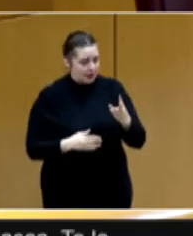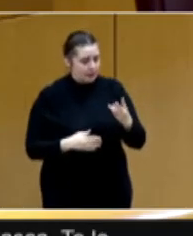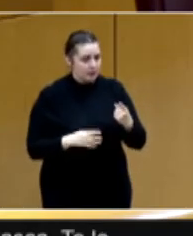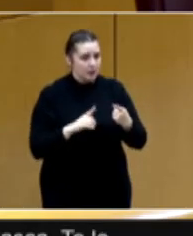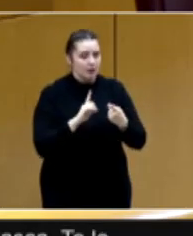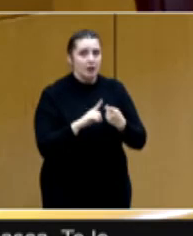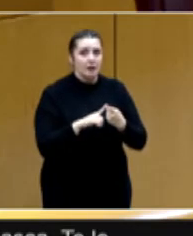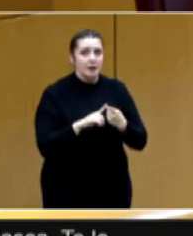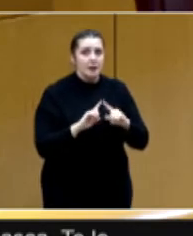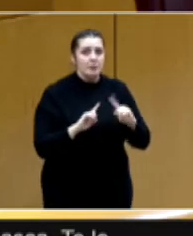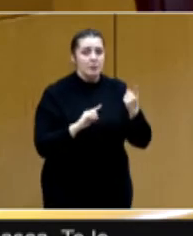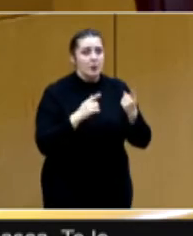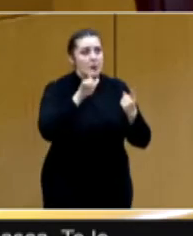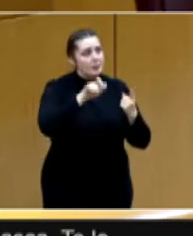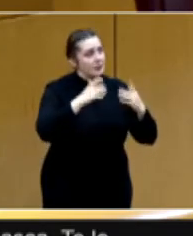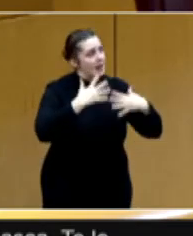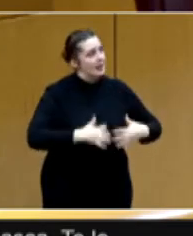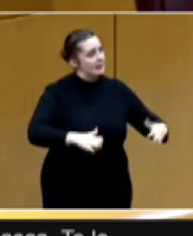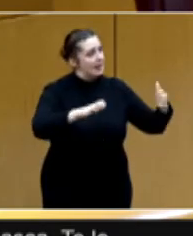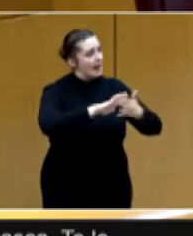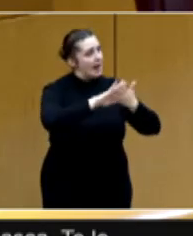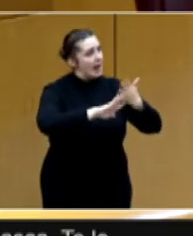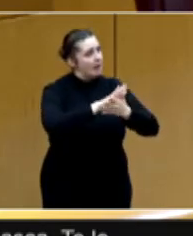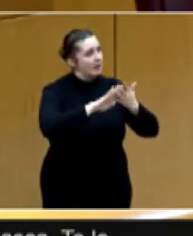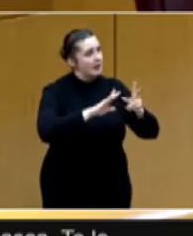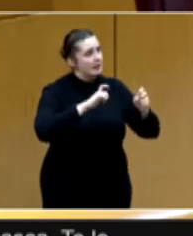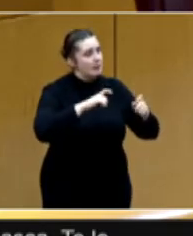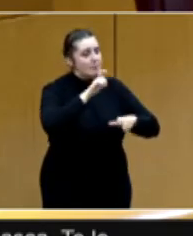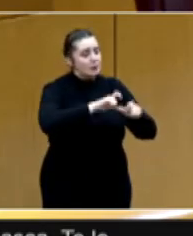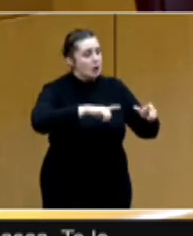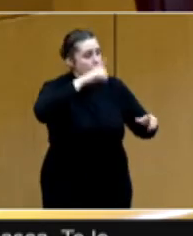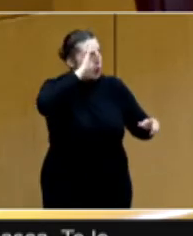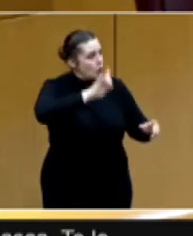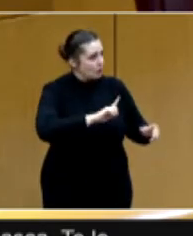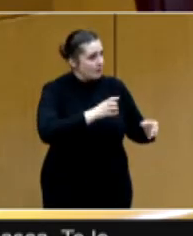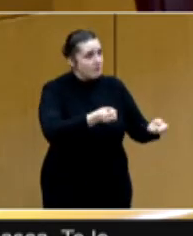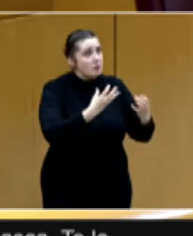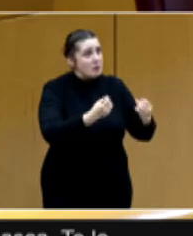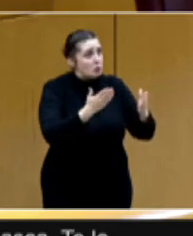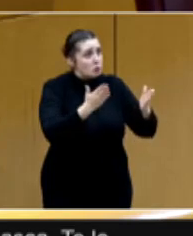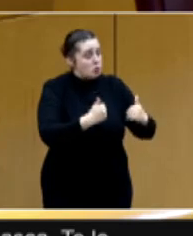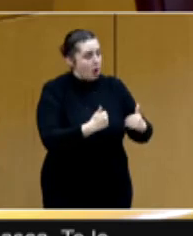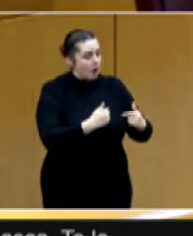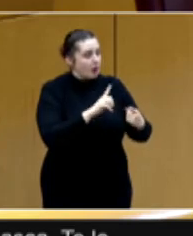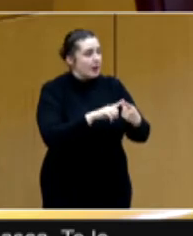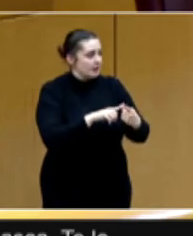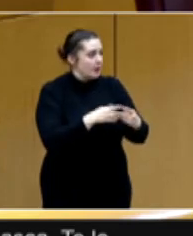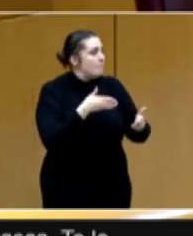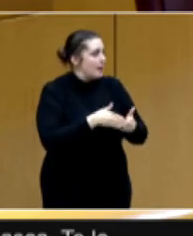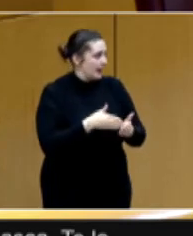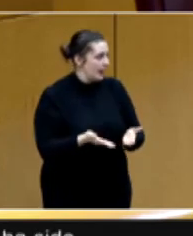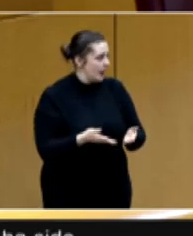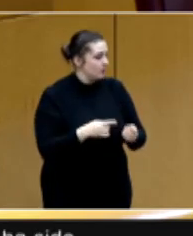por una persona que está en la sala el desconocimiento la falta de información la falta de